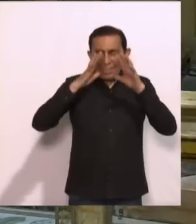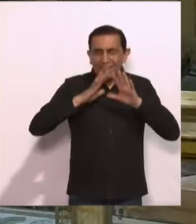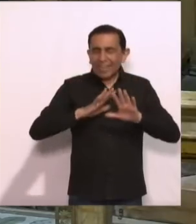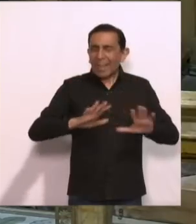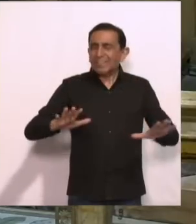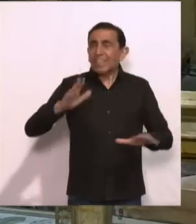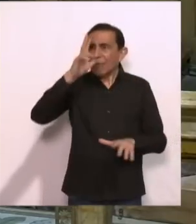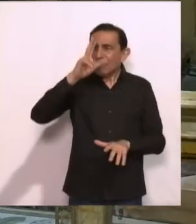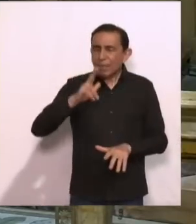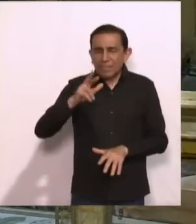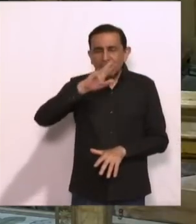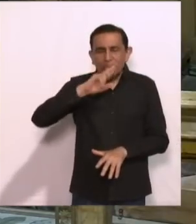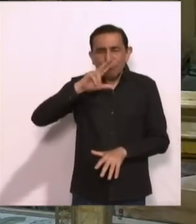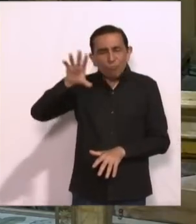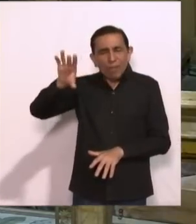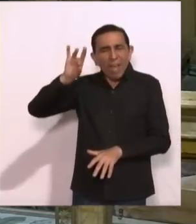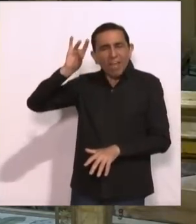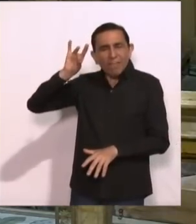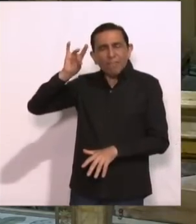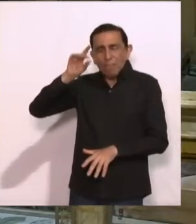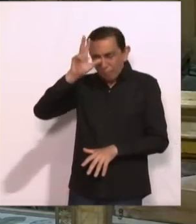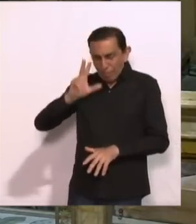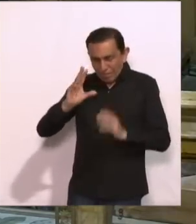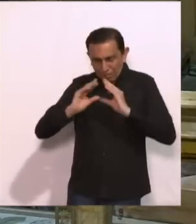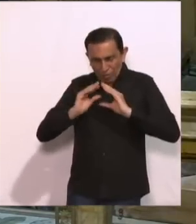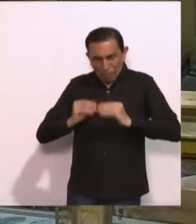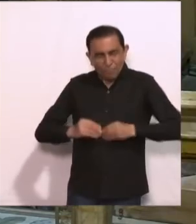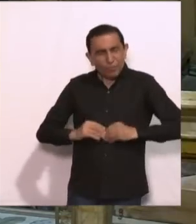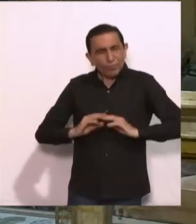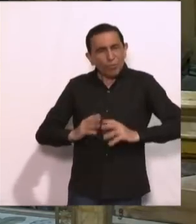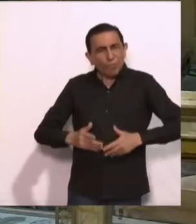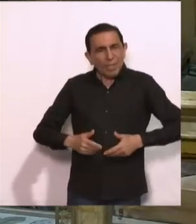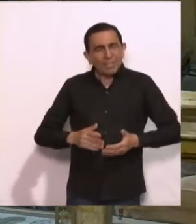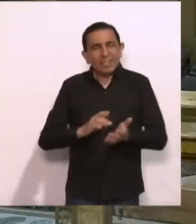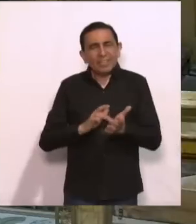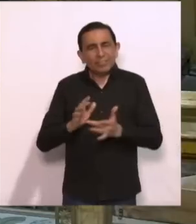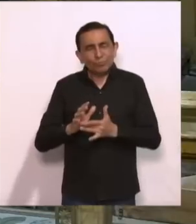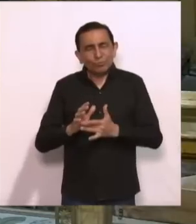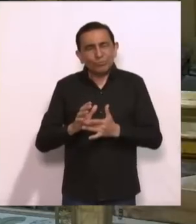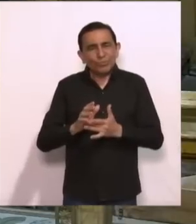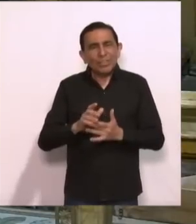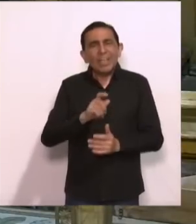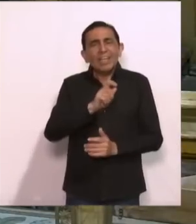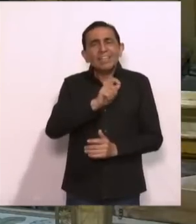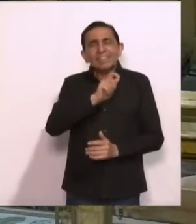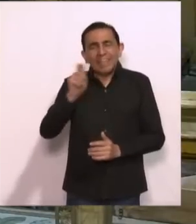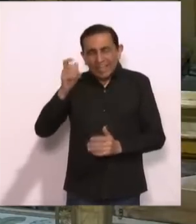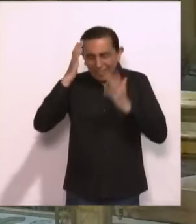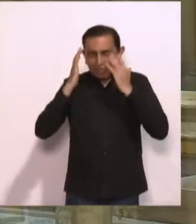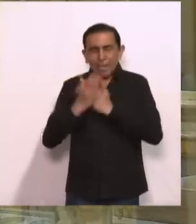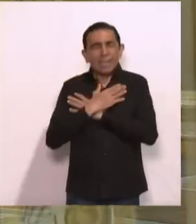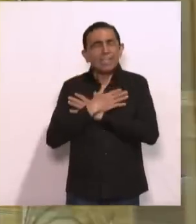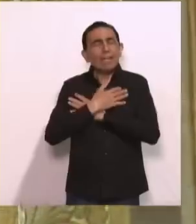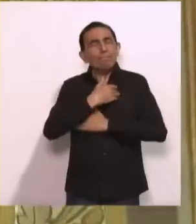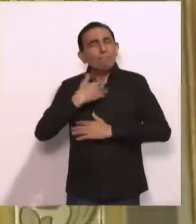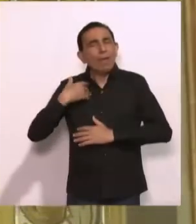Bendita tú eres entre todas las mujeres y bendito es el fruto de tu vientre, Jesús. Santa María,